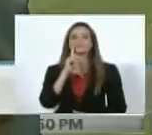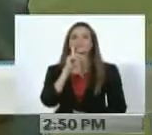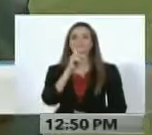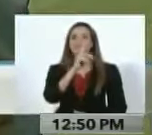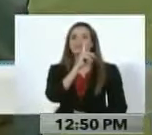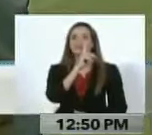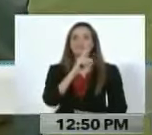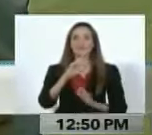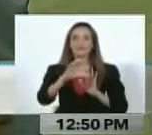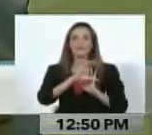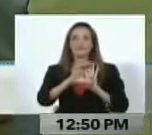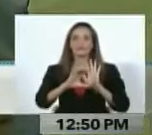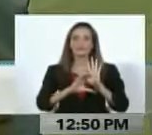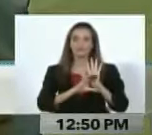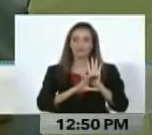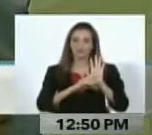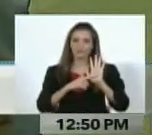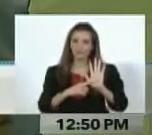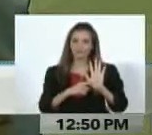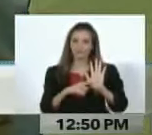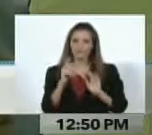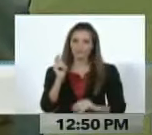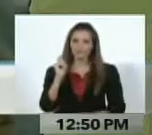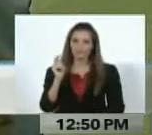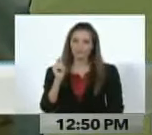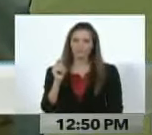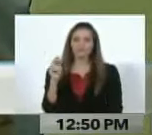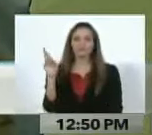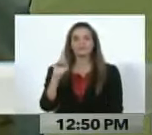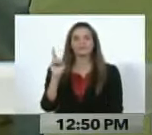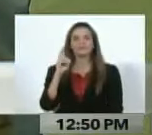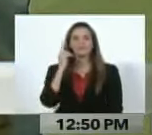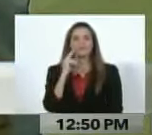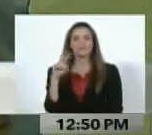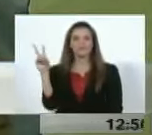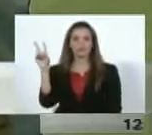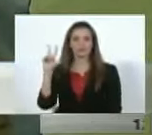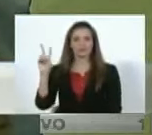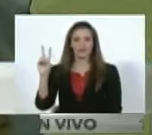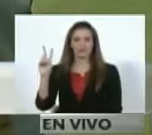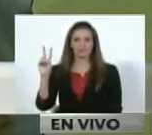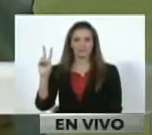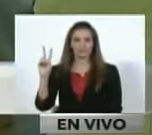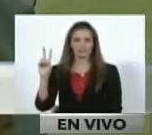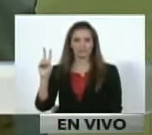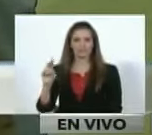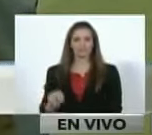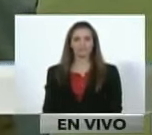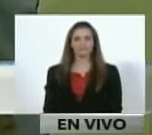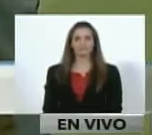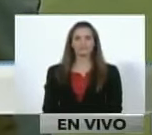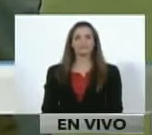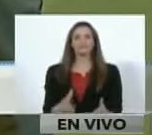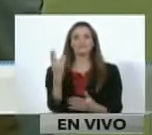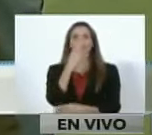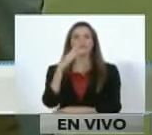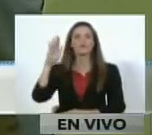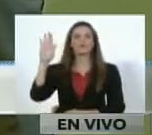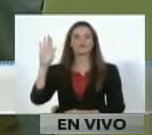de la Constitución de la República Bolivariana de Venezuela. Tomo